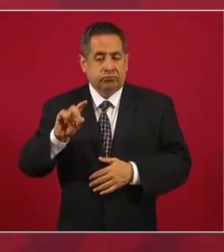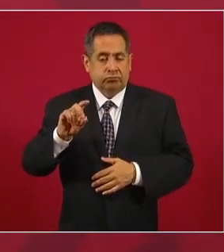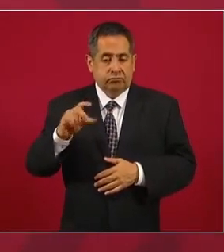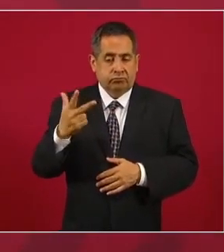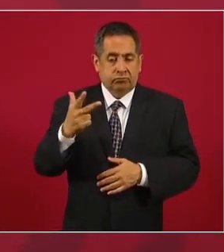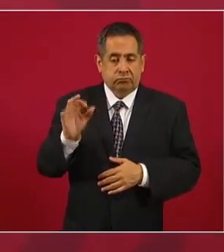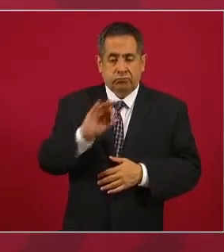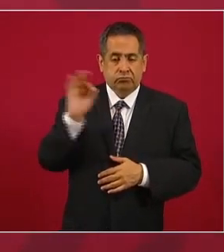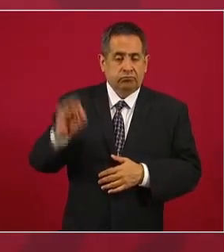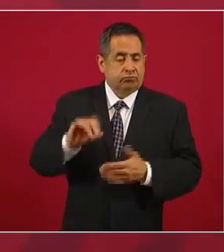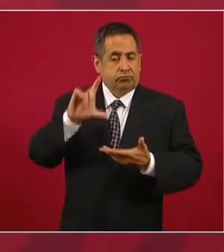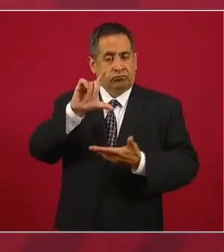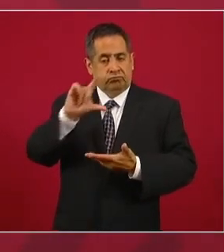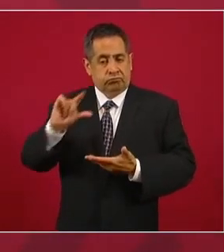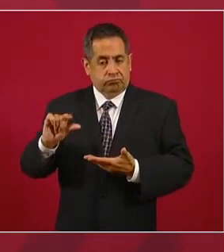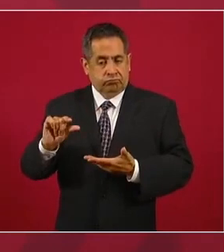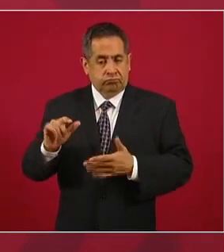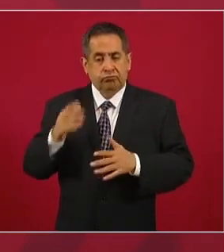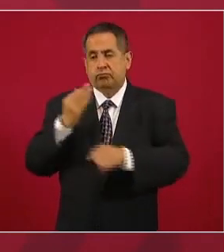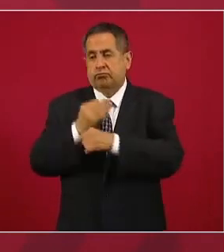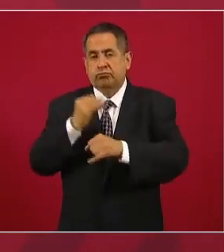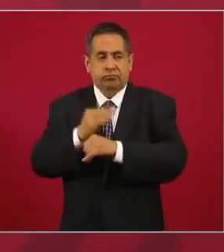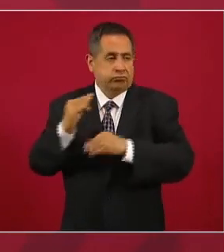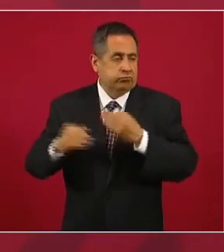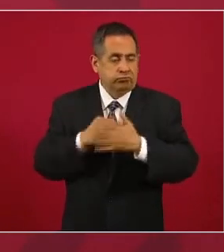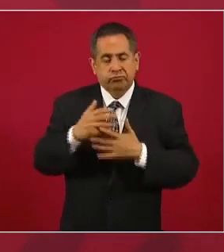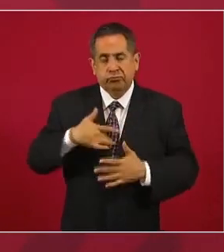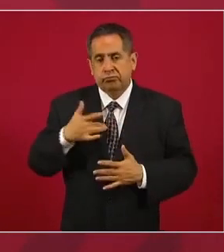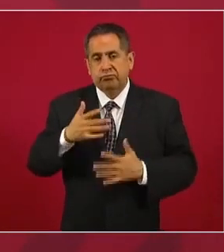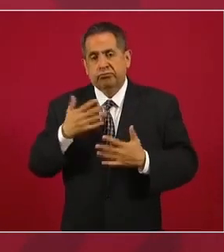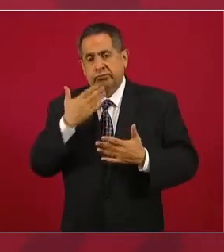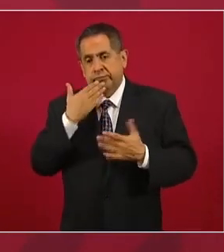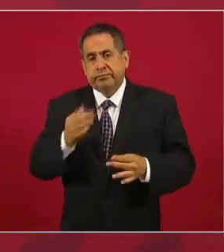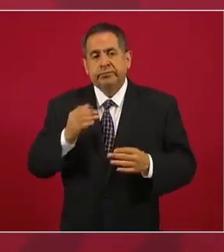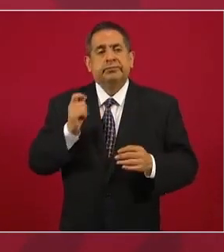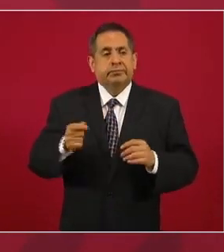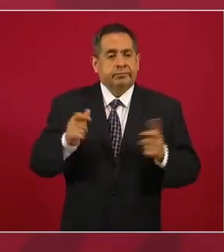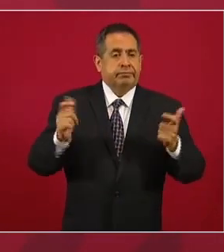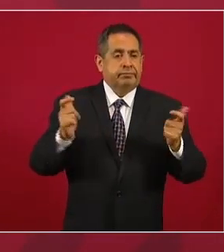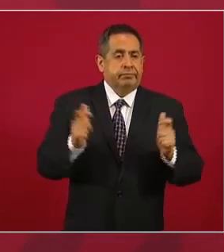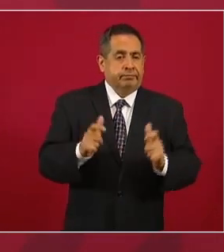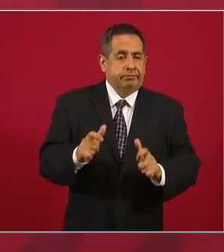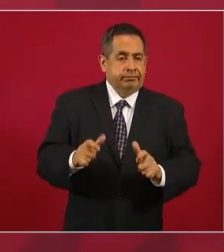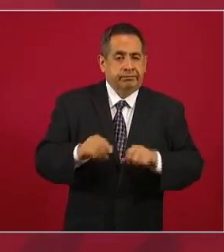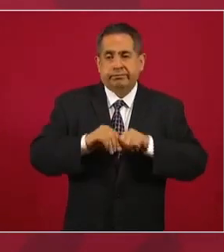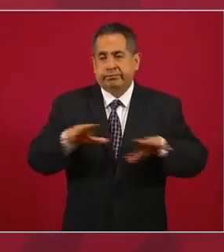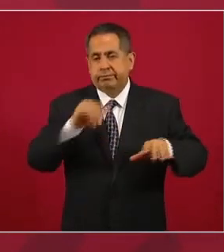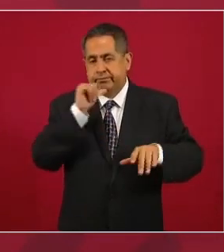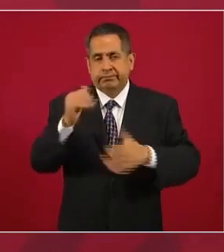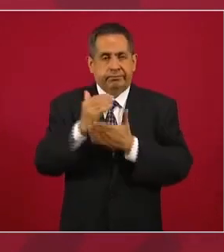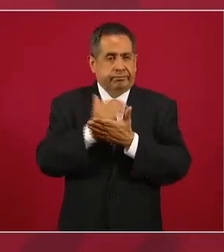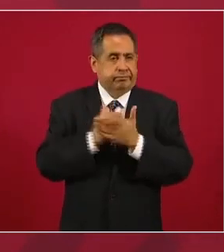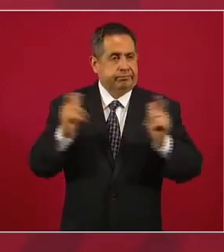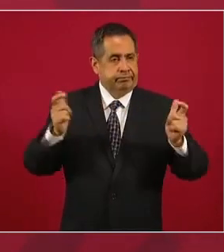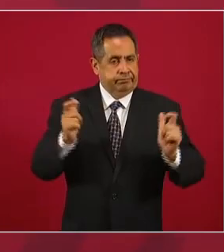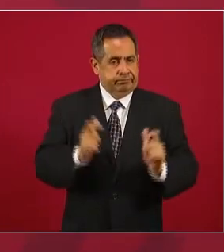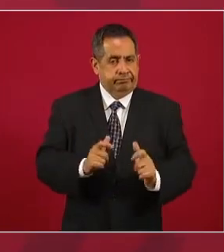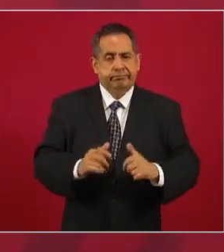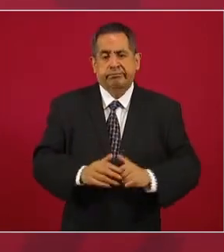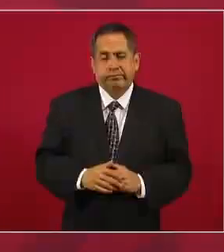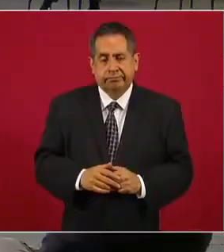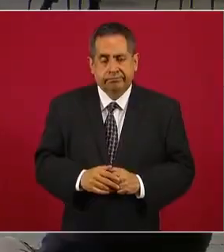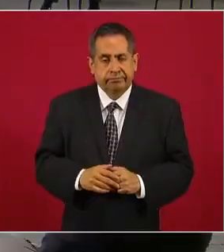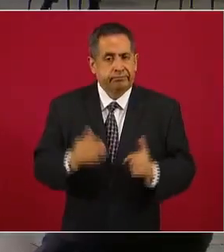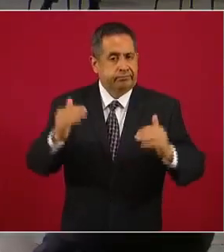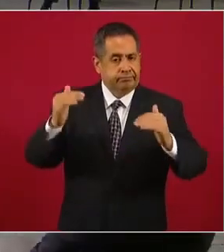positividad. Este es uno de los indicadores universalmente aceptados de disminución de la intensidad epidémica. Vemos